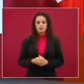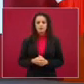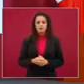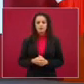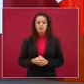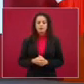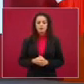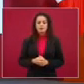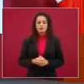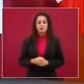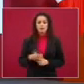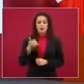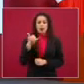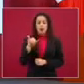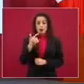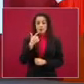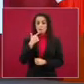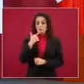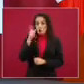y nueve